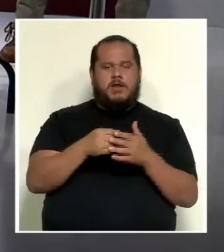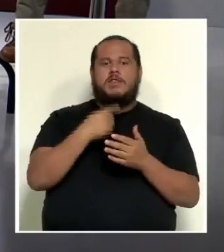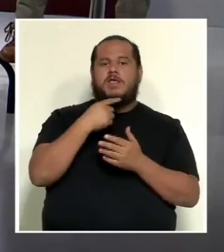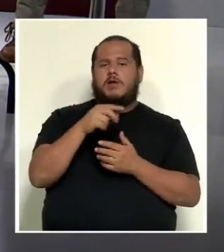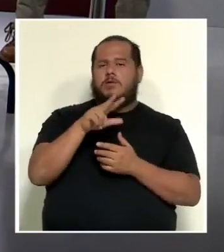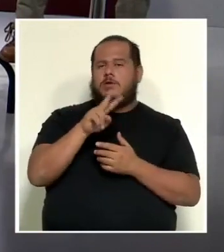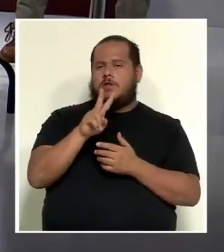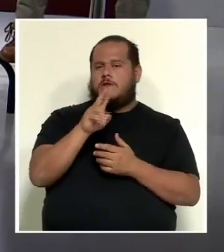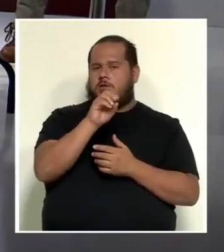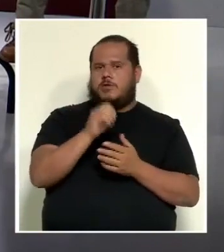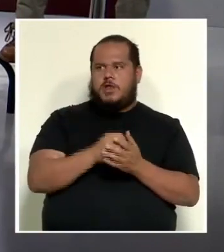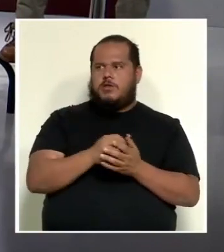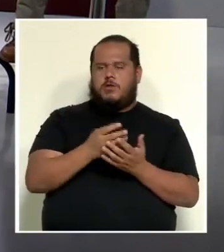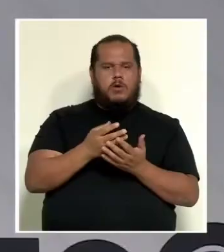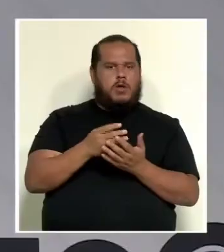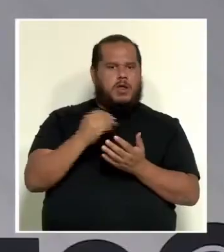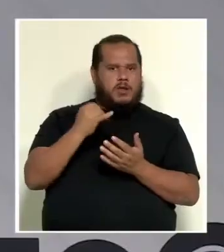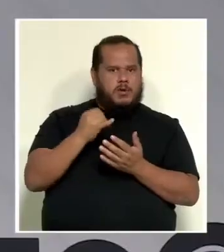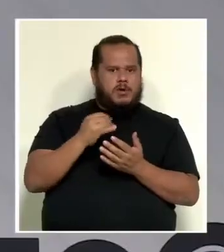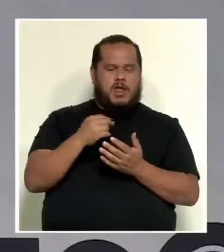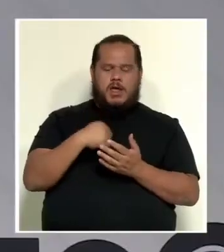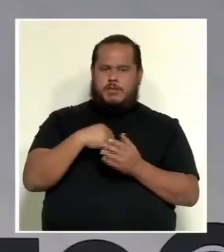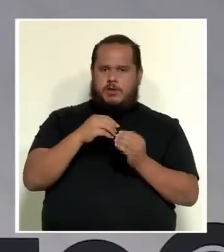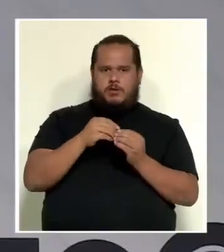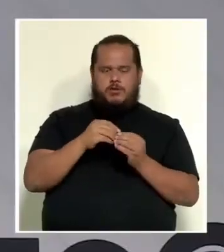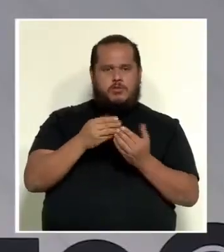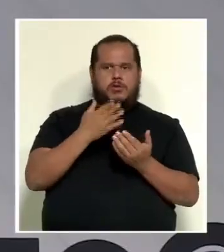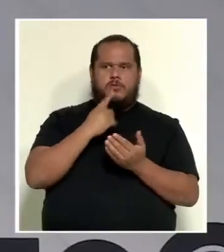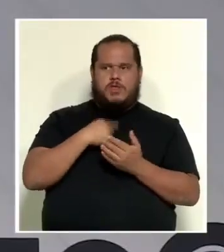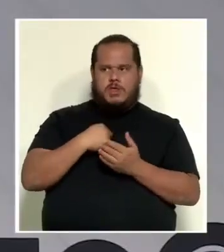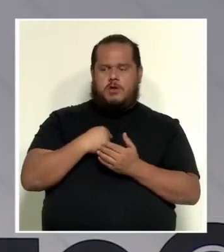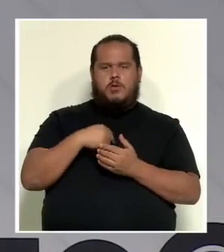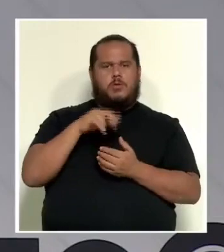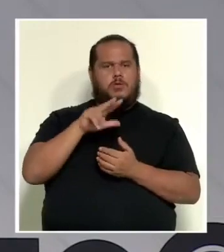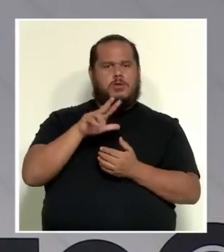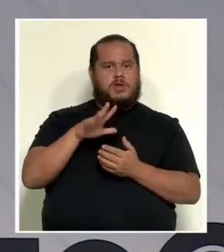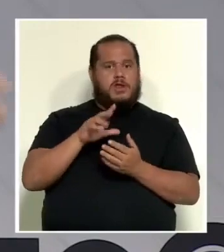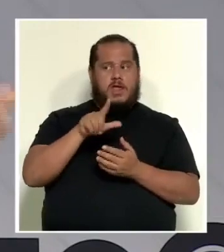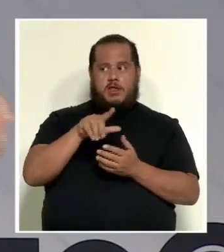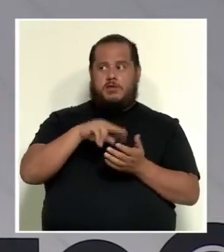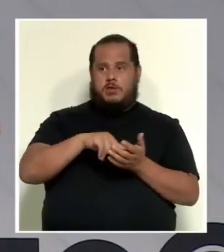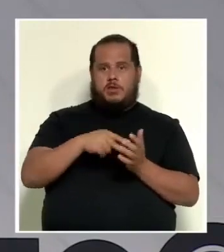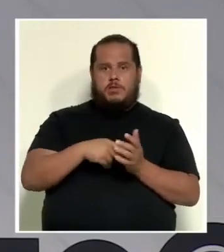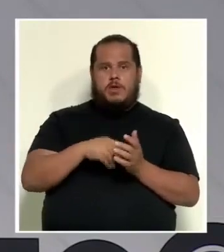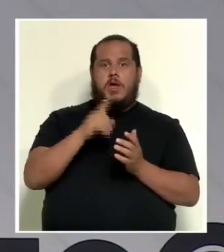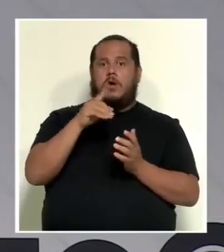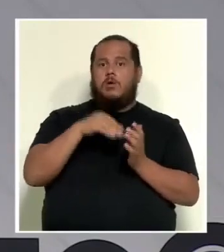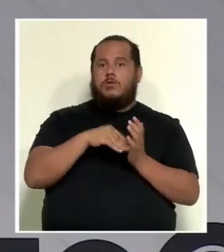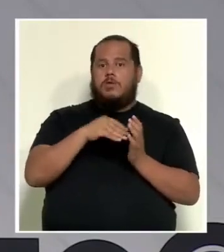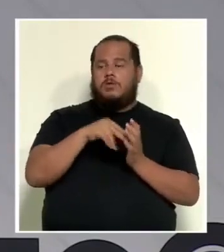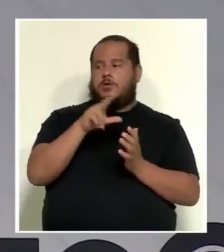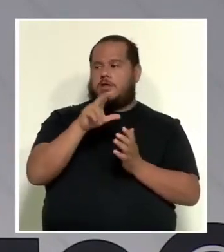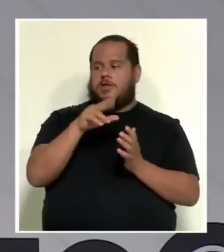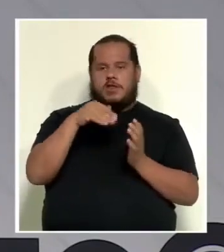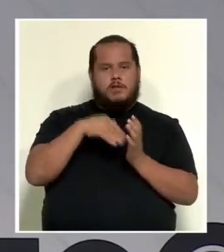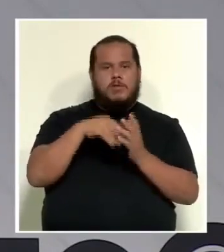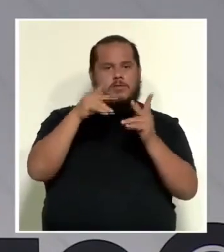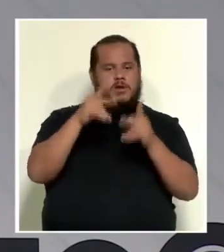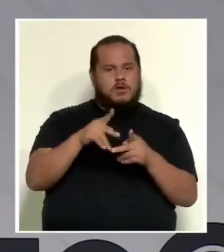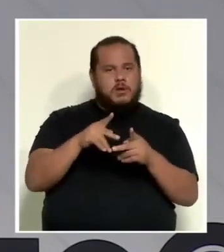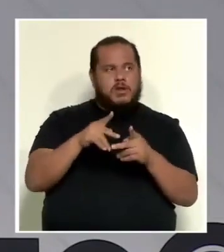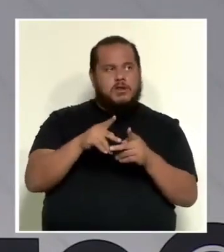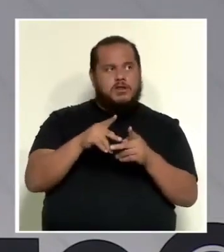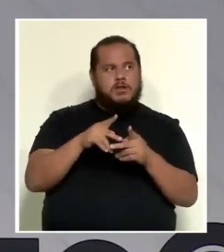llegó indeciso al miércoles. A mí los números al sábado me dieron un 35%. Eso significa 1.300.000 personas que al